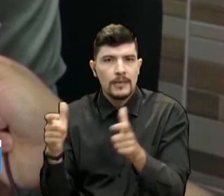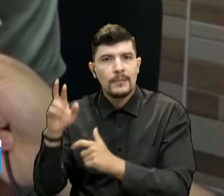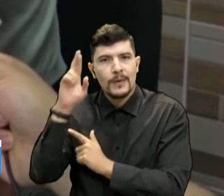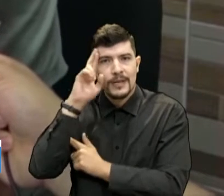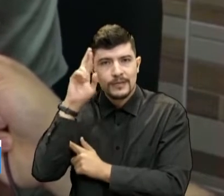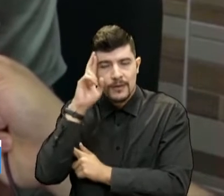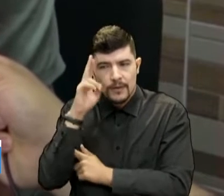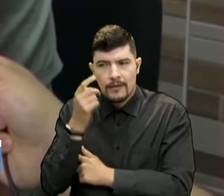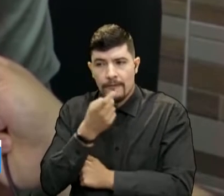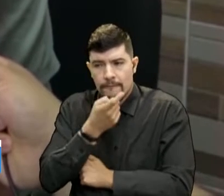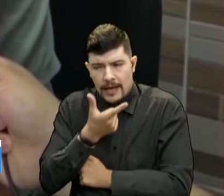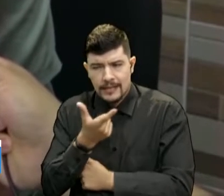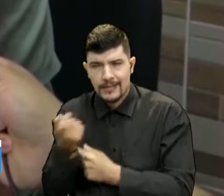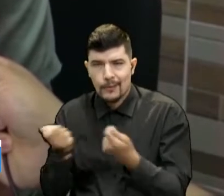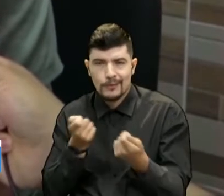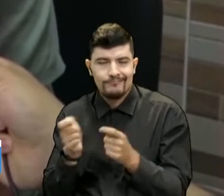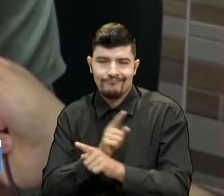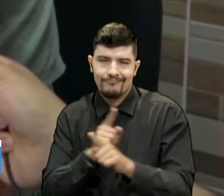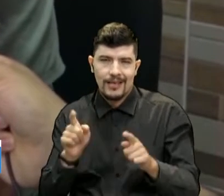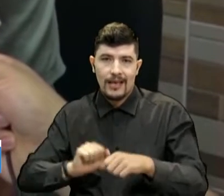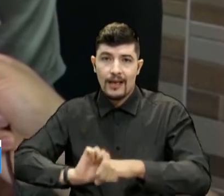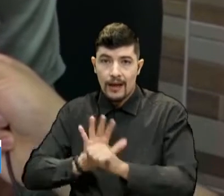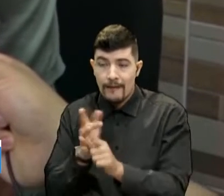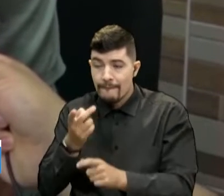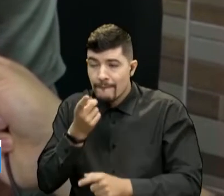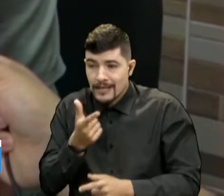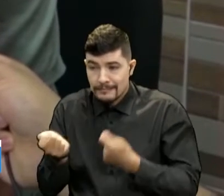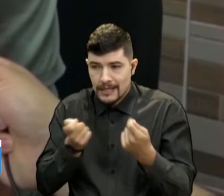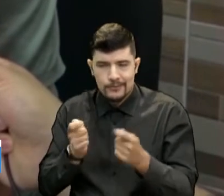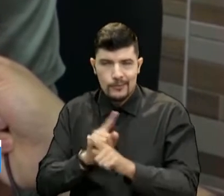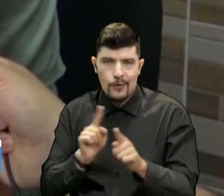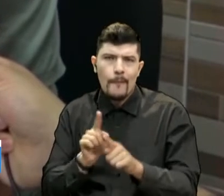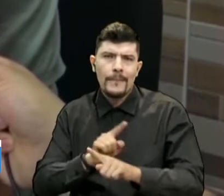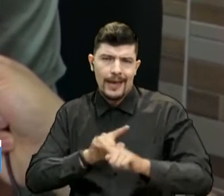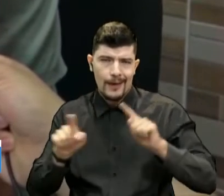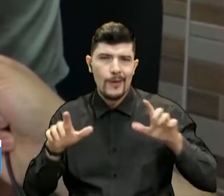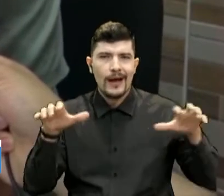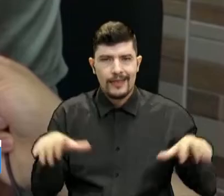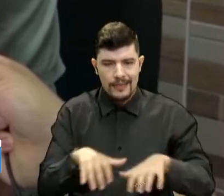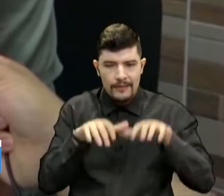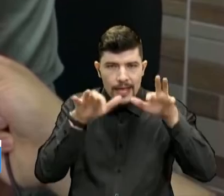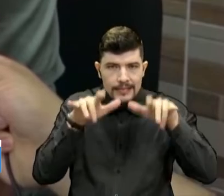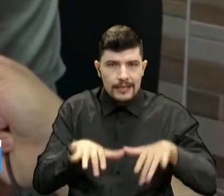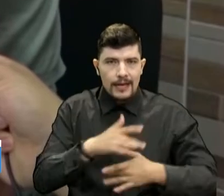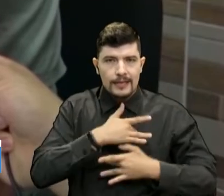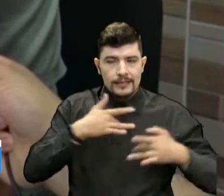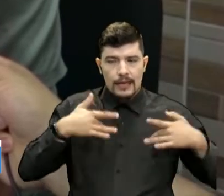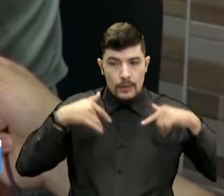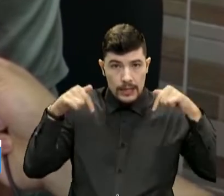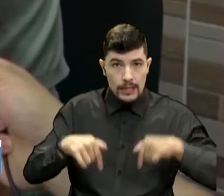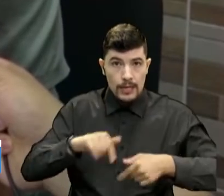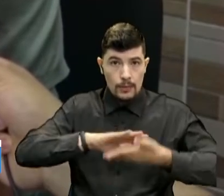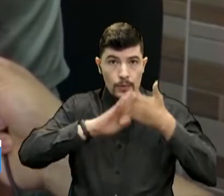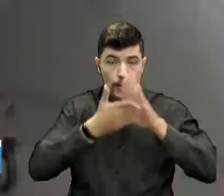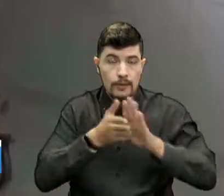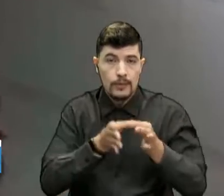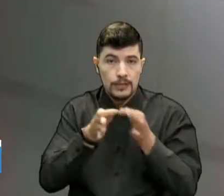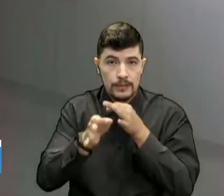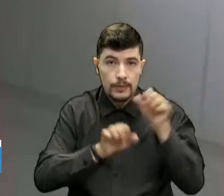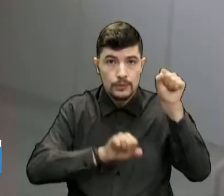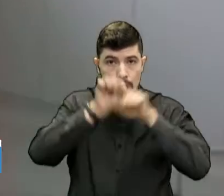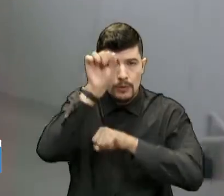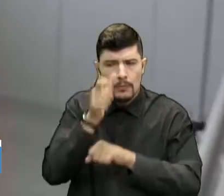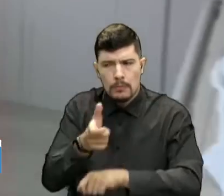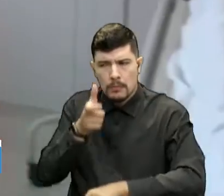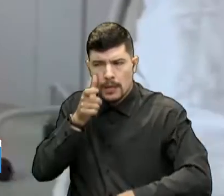no de fácil control porque ese virus no es fácil de controlar pero que las actividades que realiza la población en la comunidad y la secretaría de salud